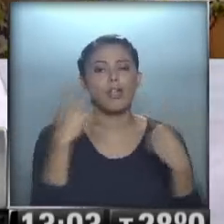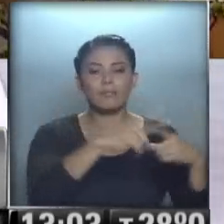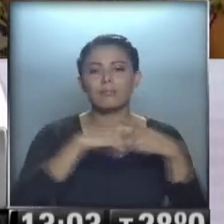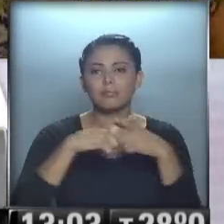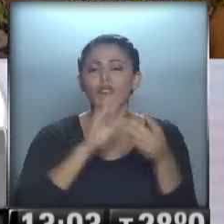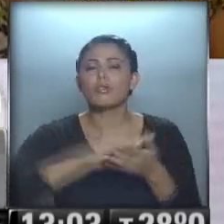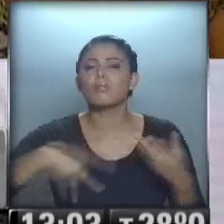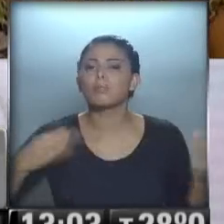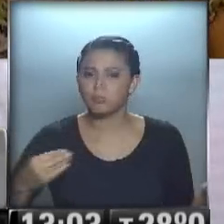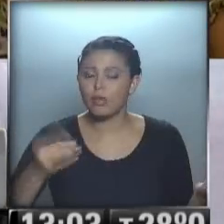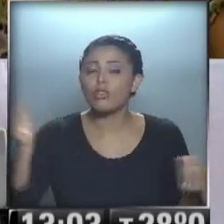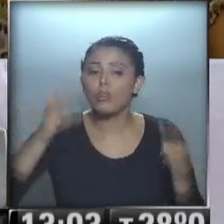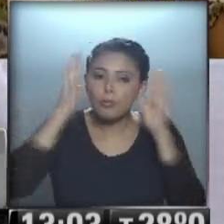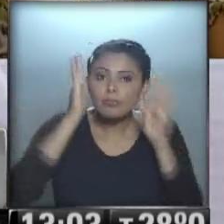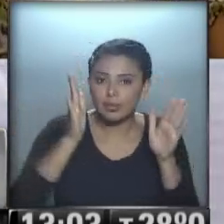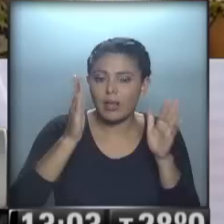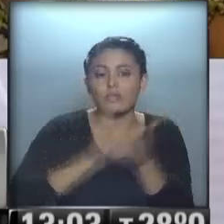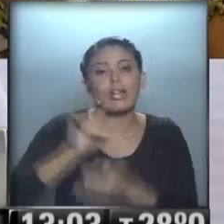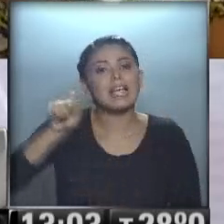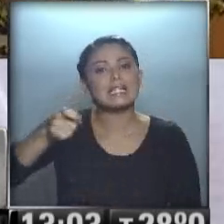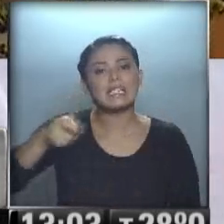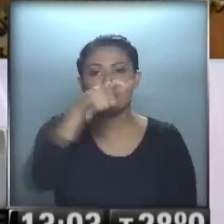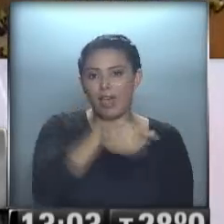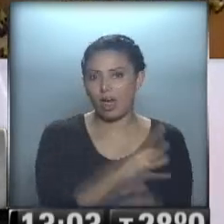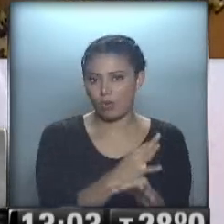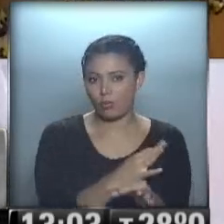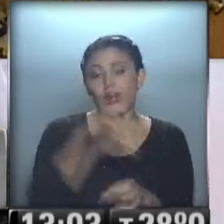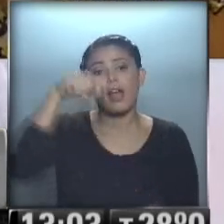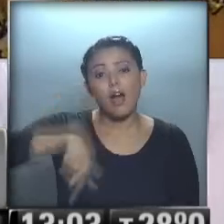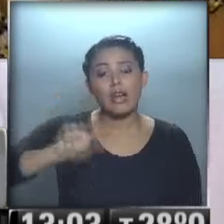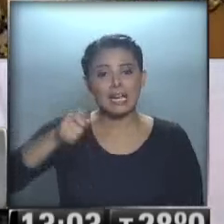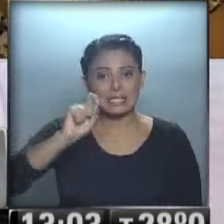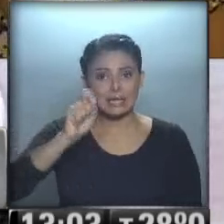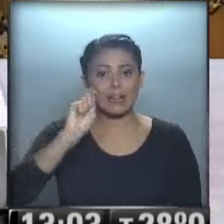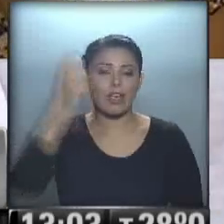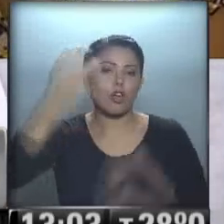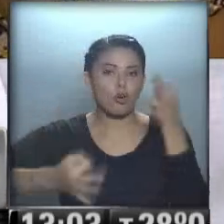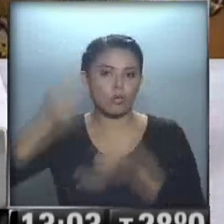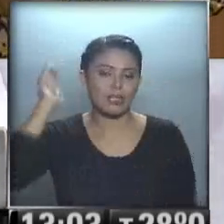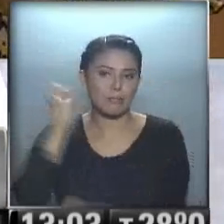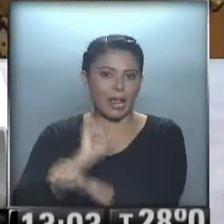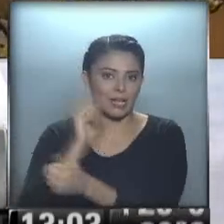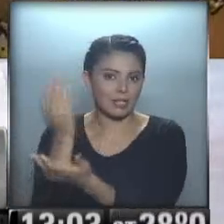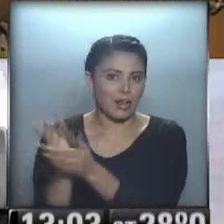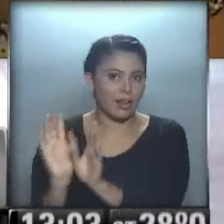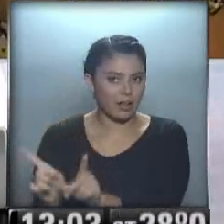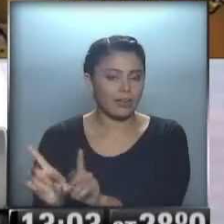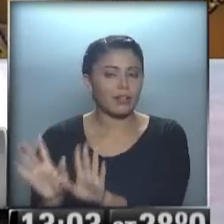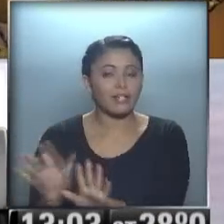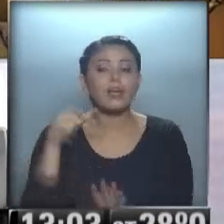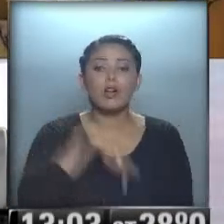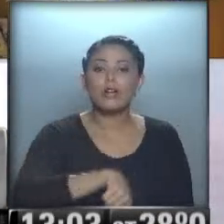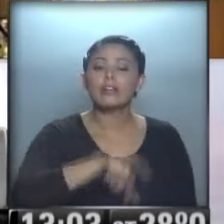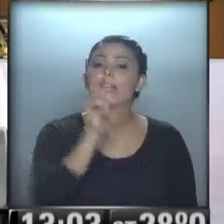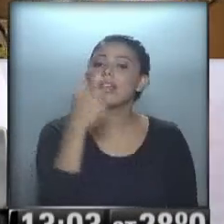qué? Bueno, la gran expectativa está en la llave de la escuela. En este momento la llave la tiene la justicia penal. La expectativa, la esperanza